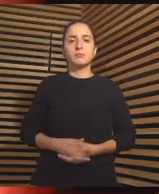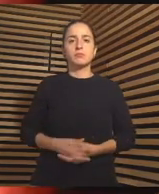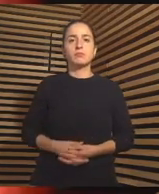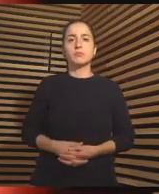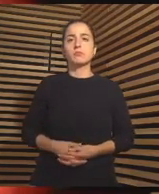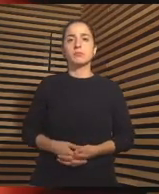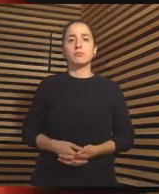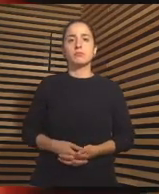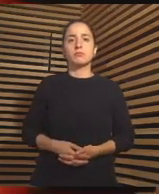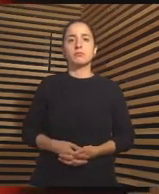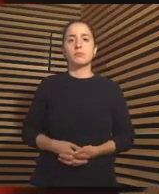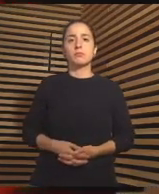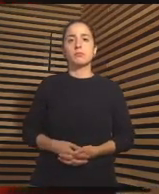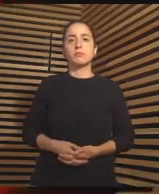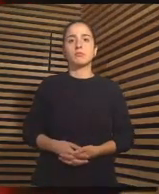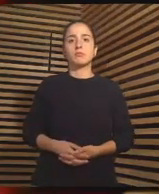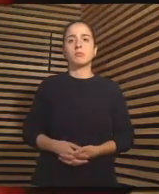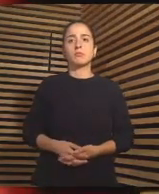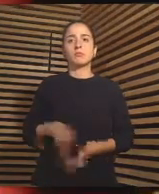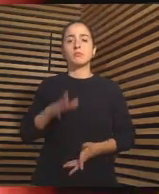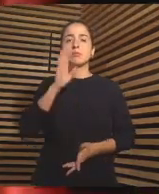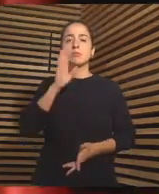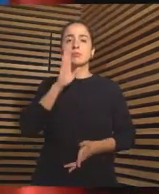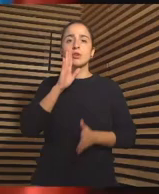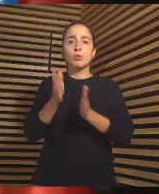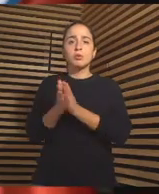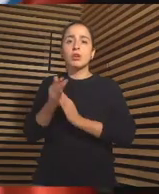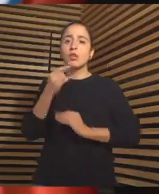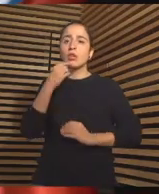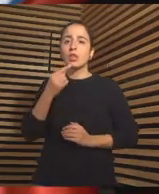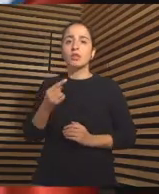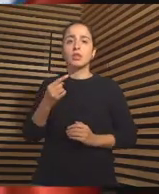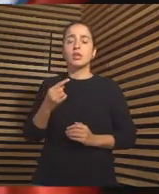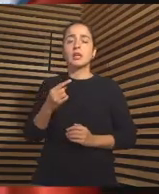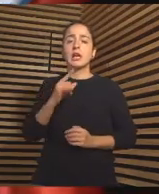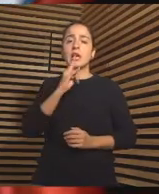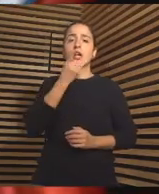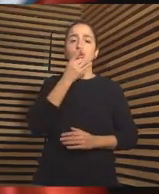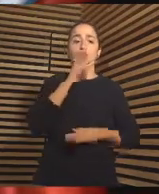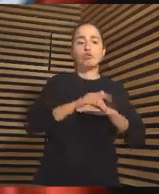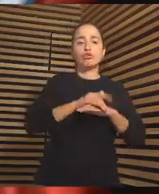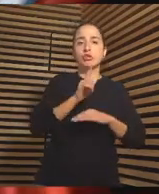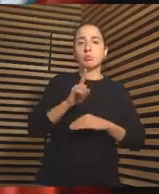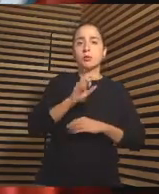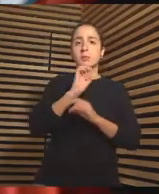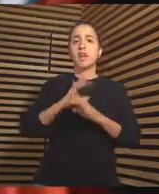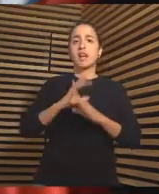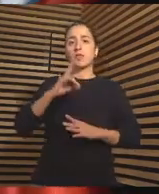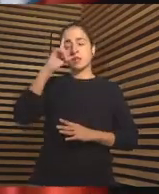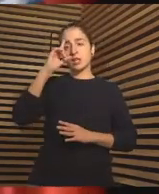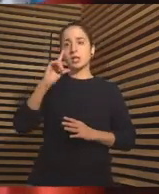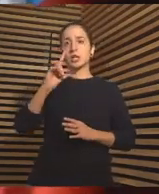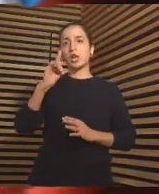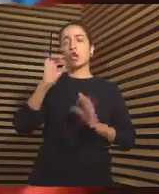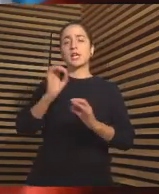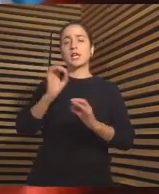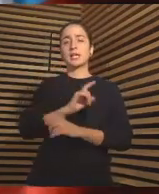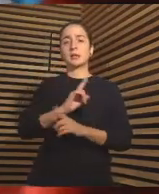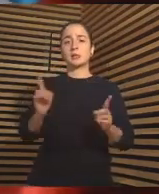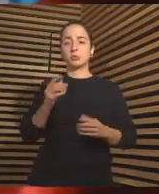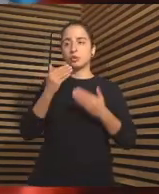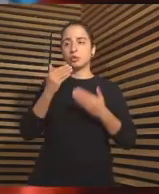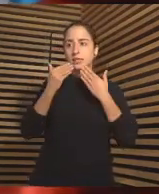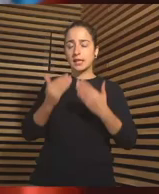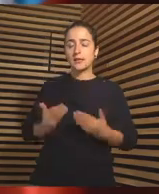Como decía la vecina, la norma no se cumple y el sentido común parece que tampoco muchas veces. Al final, las terrazas lo que